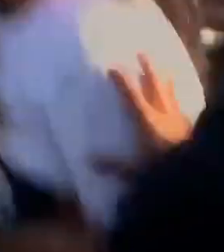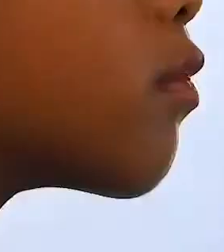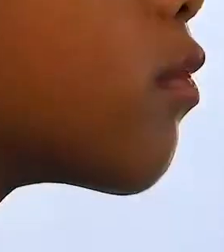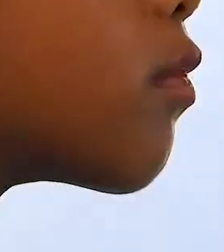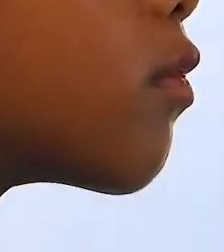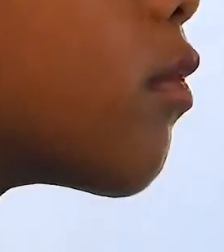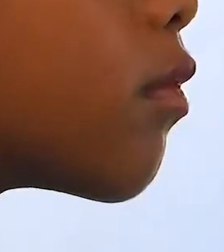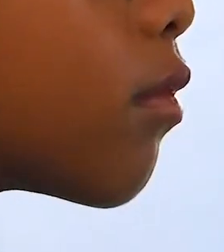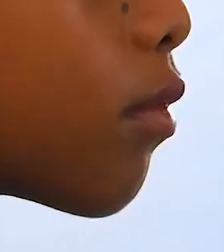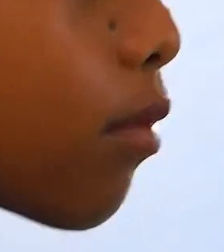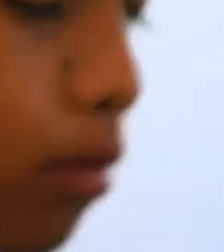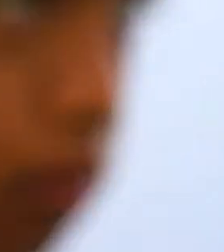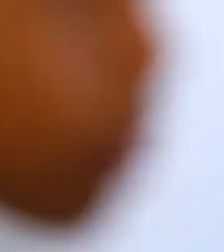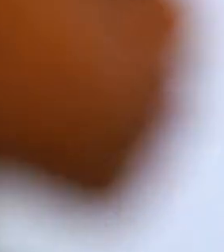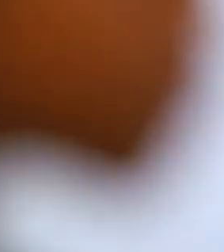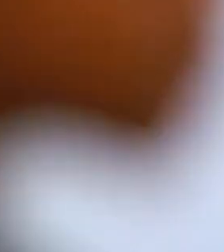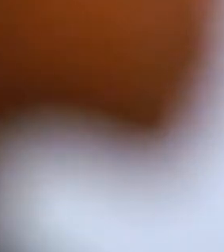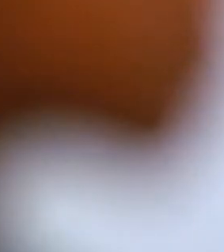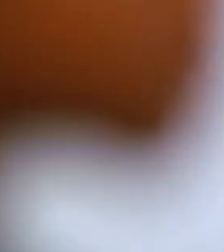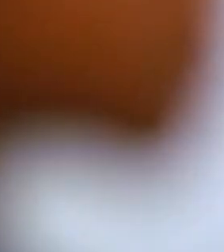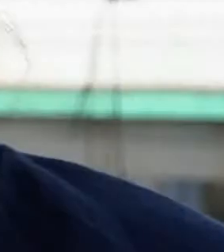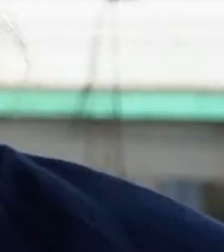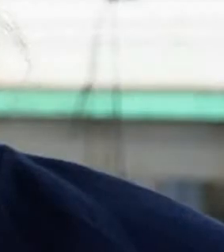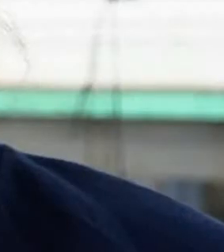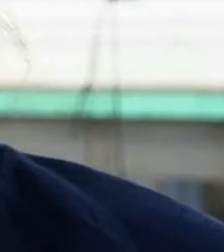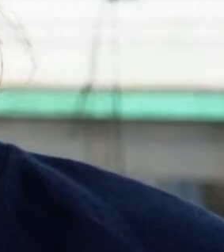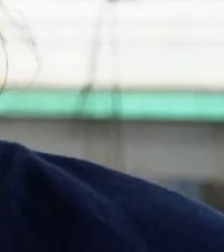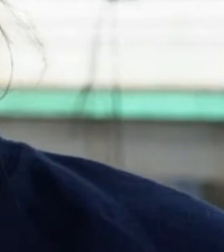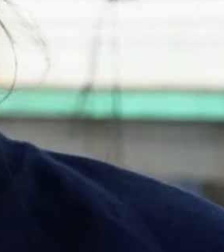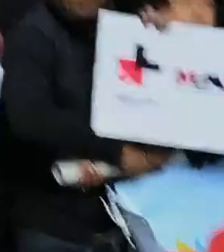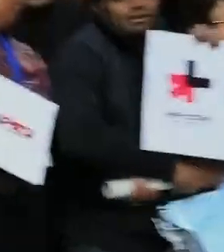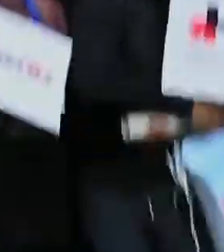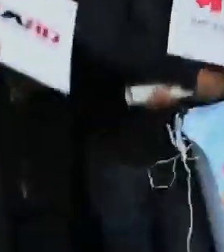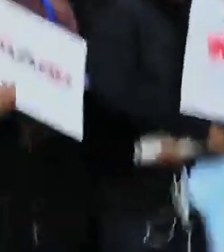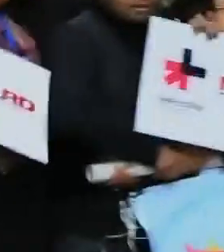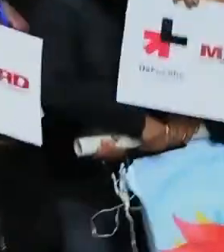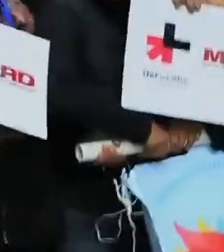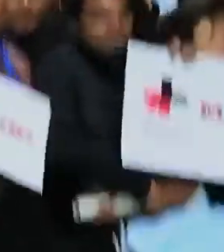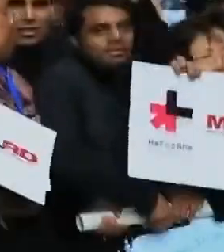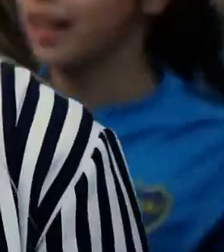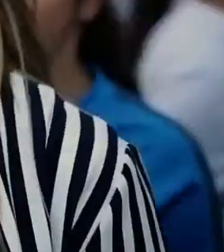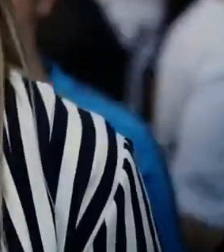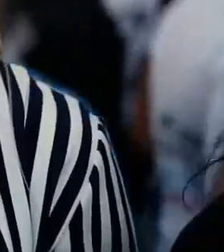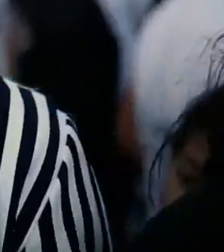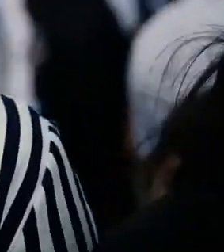y la igualdad nuestro futuro. Sé parte de esta transformación.